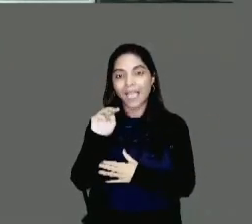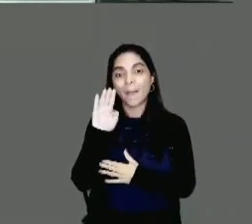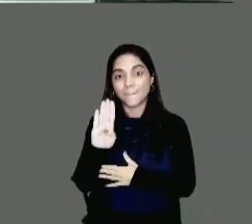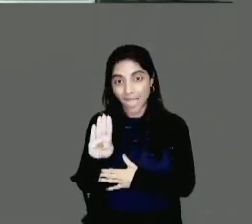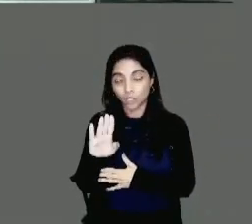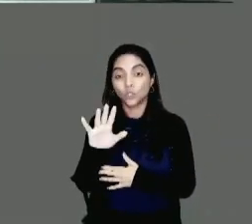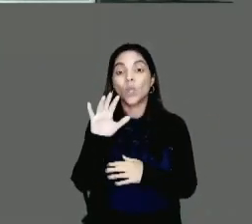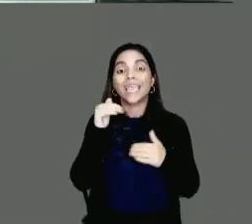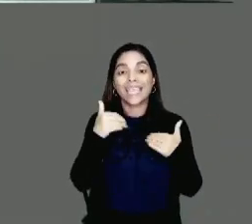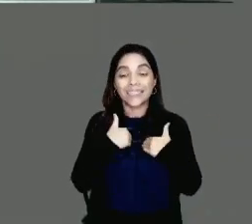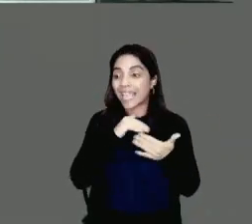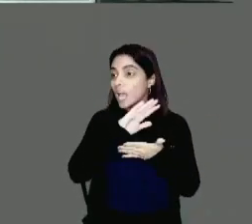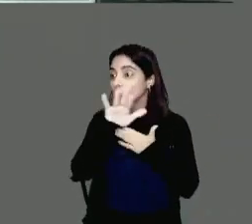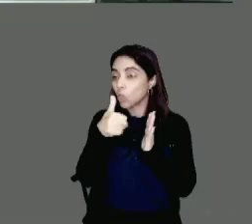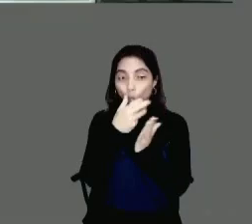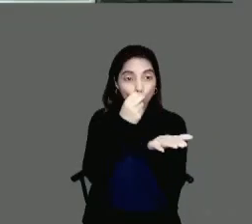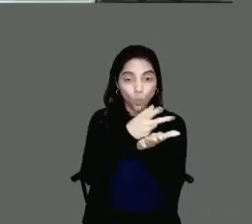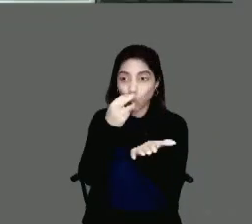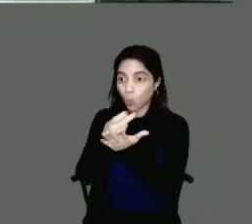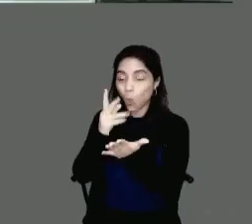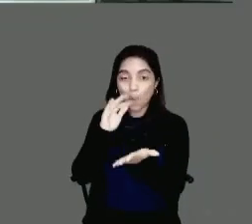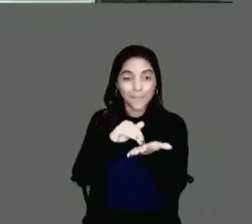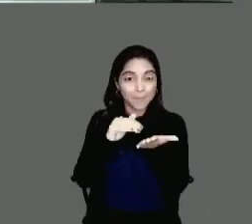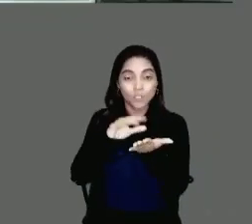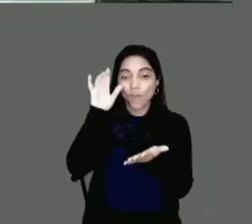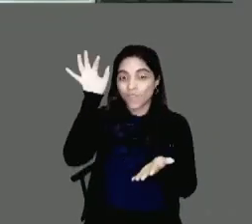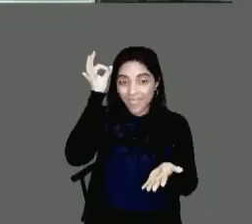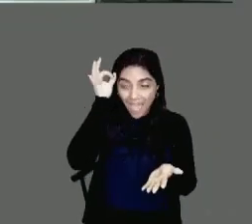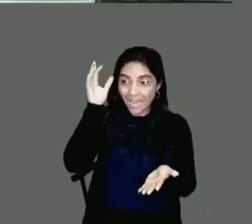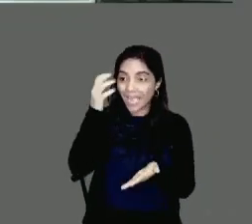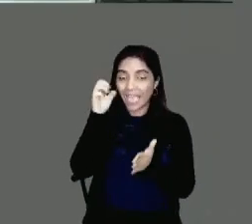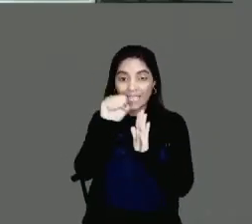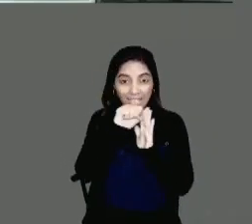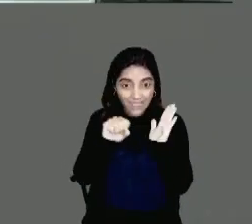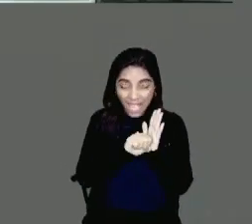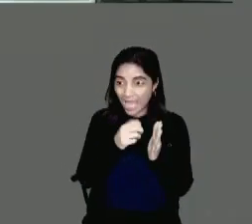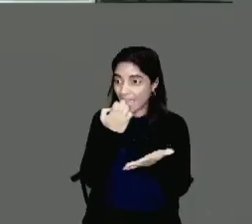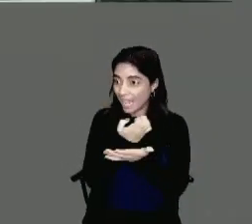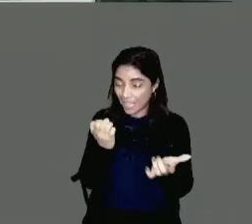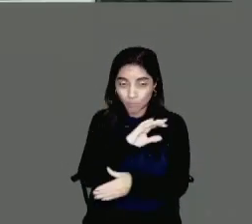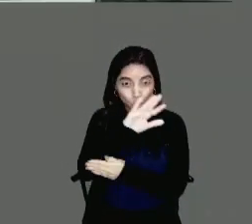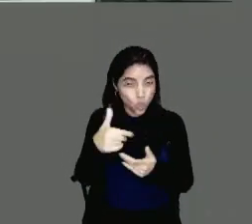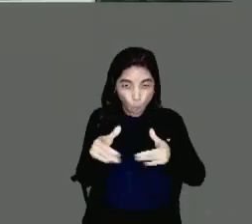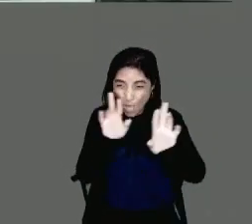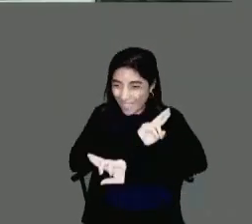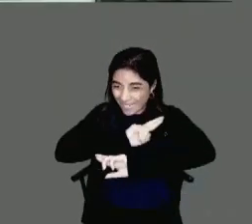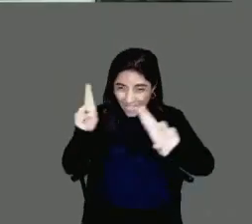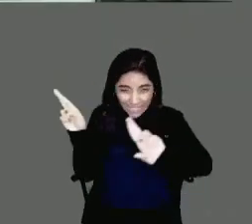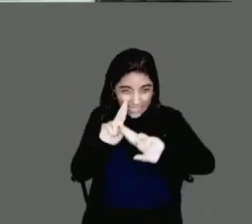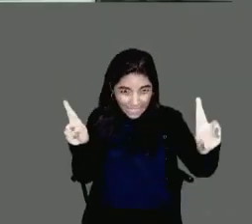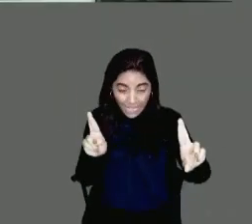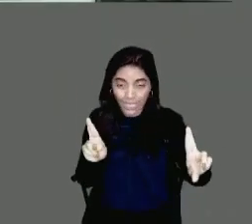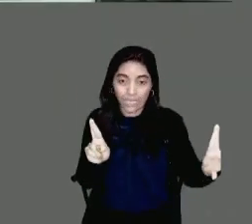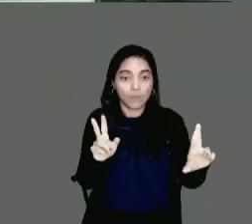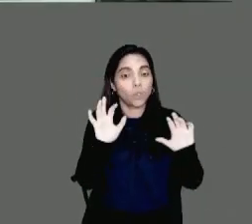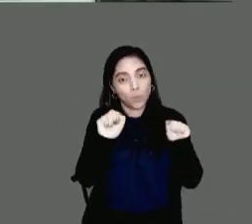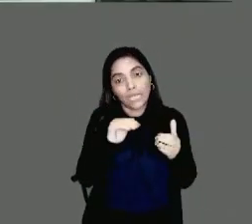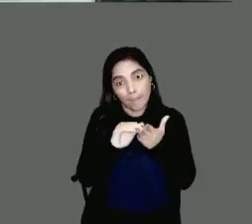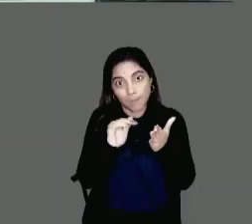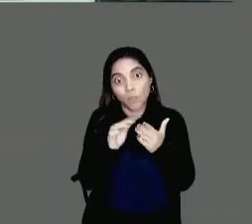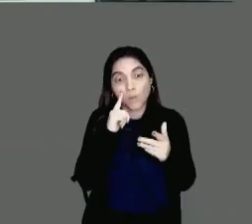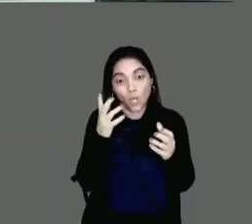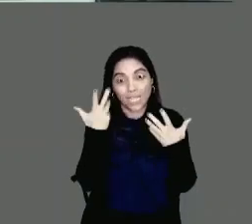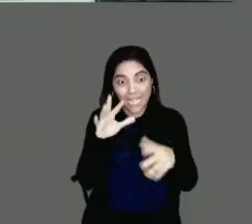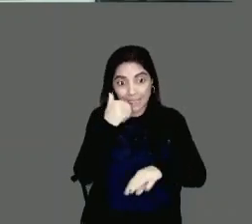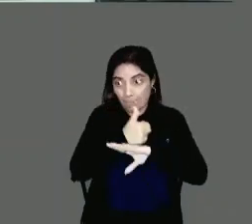comisionada con todos los permisos federales estatales los equipos construidos porque puede tener los permisos pero construir los equipos y todo